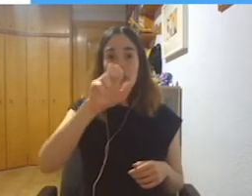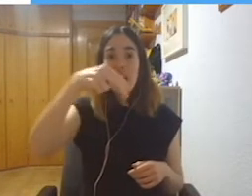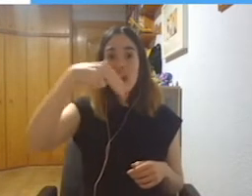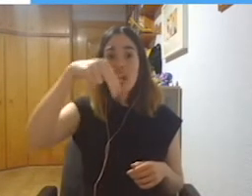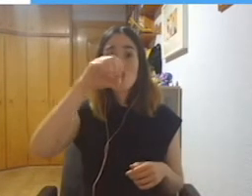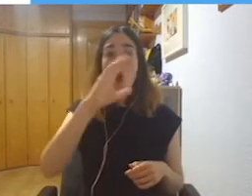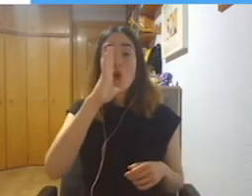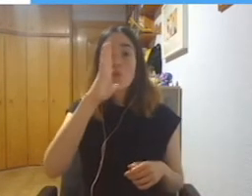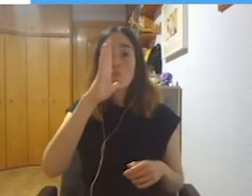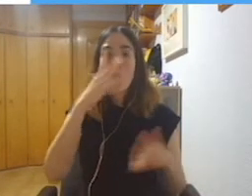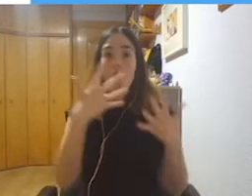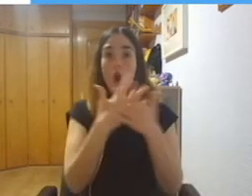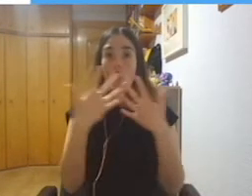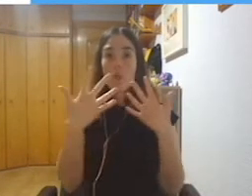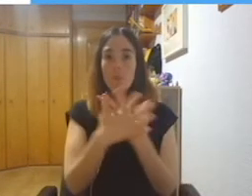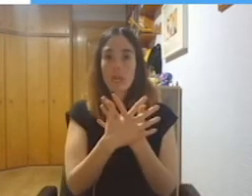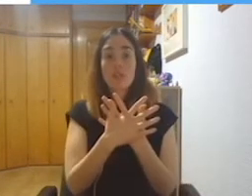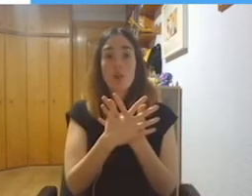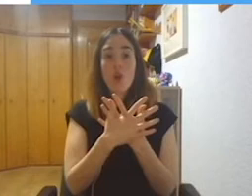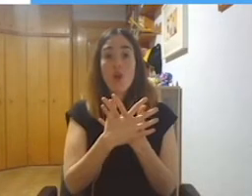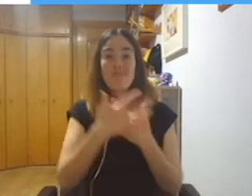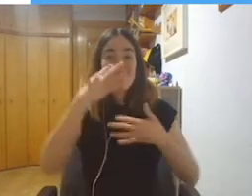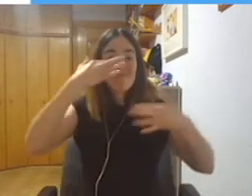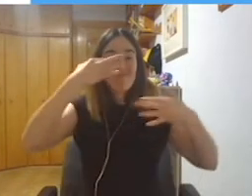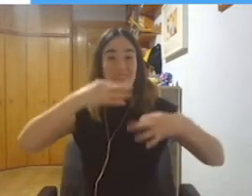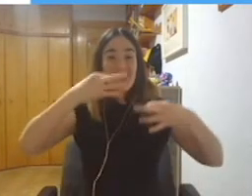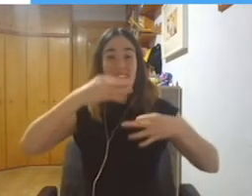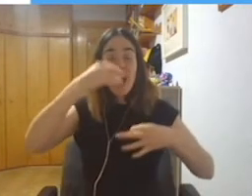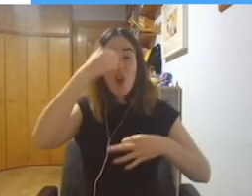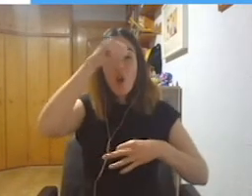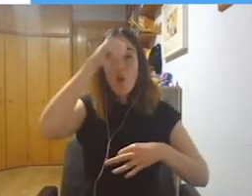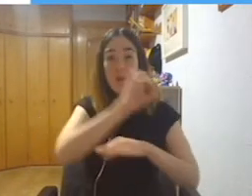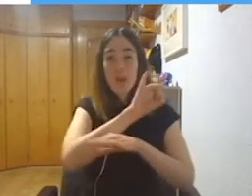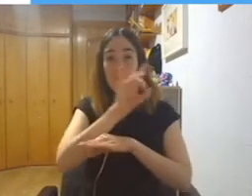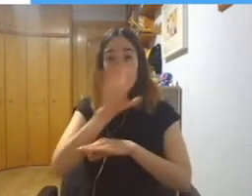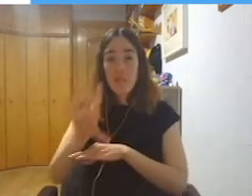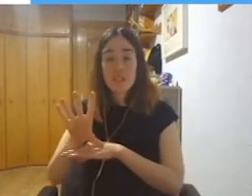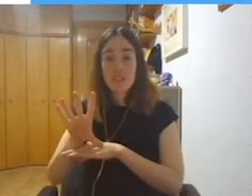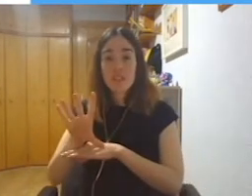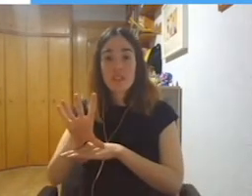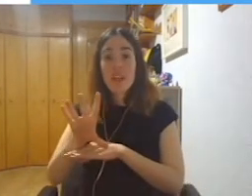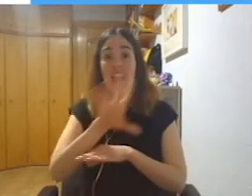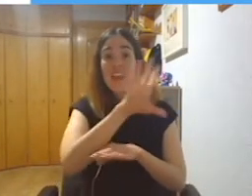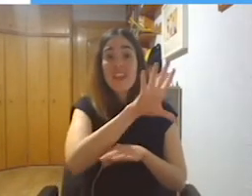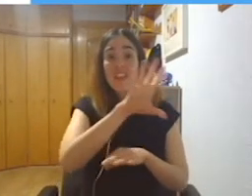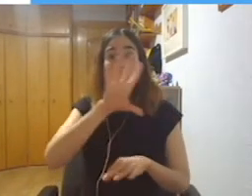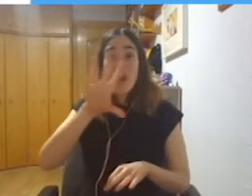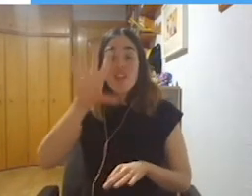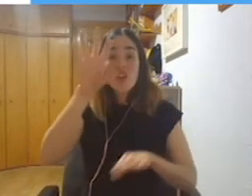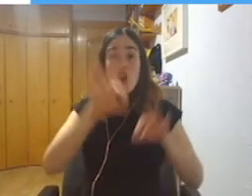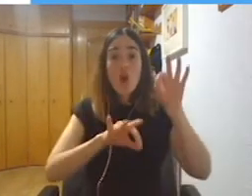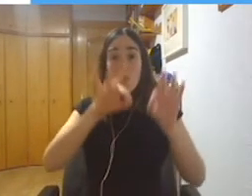en realidad, más presencia de hombres que de mujeres, pero ganan los hombres por un